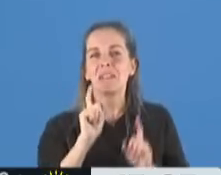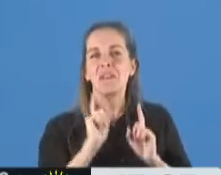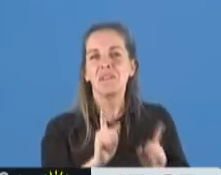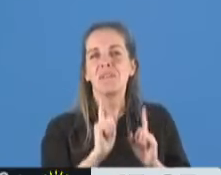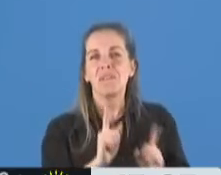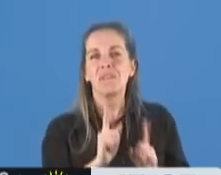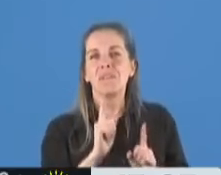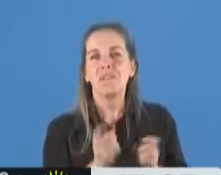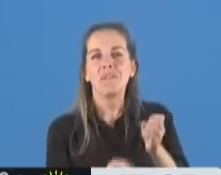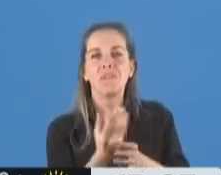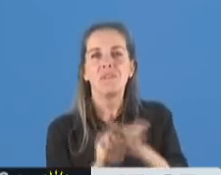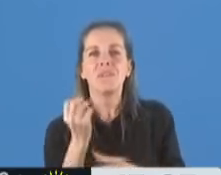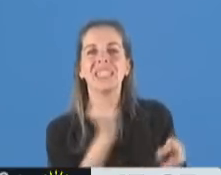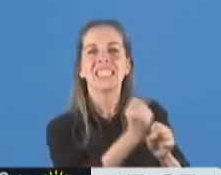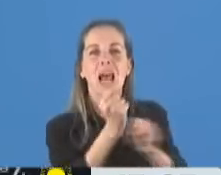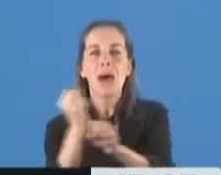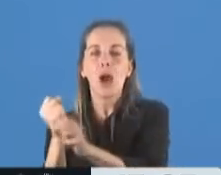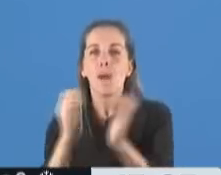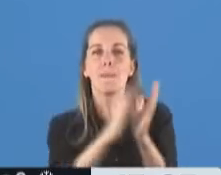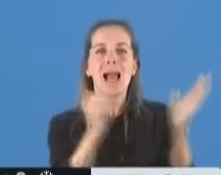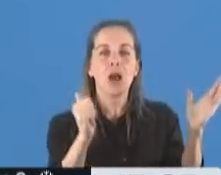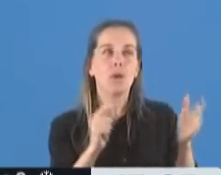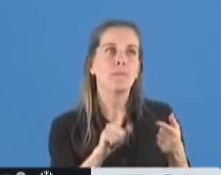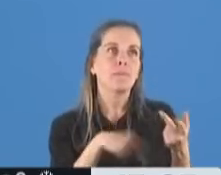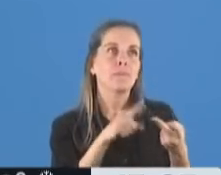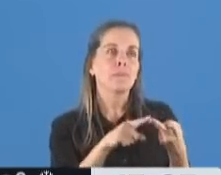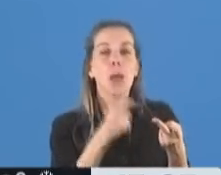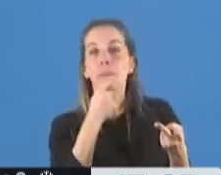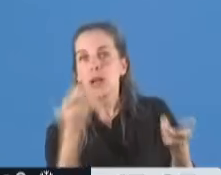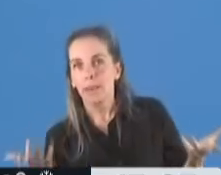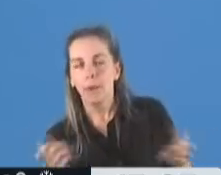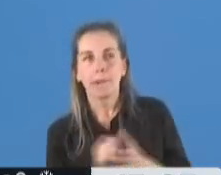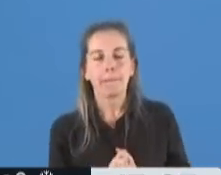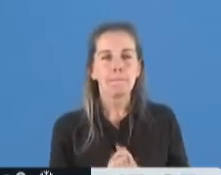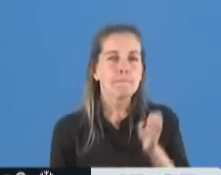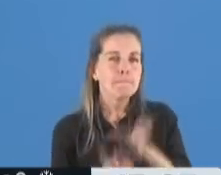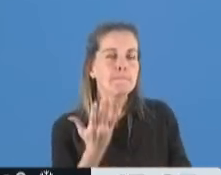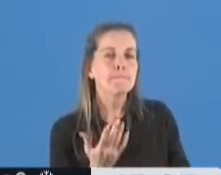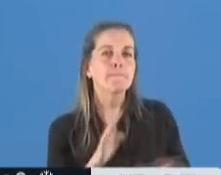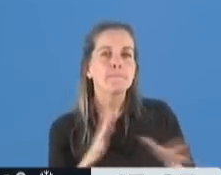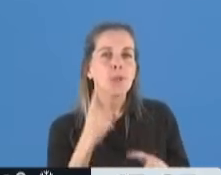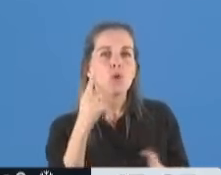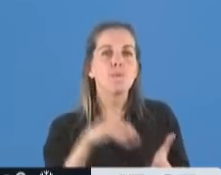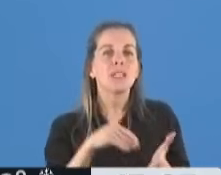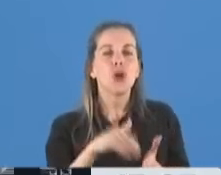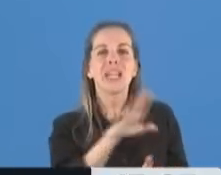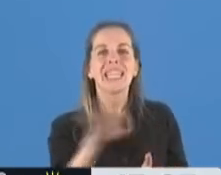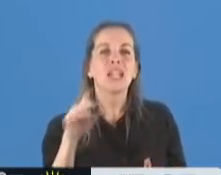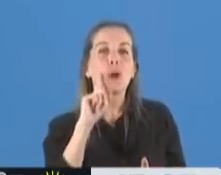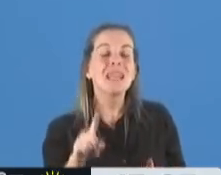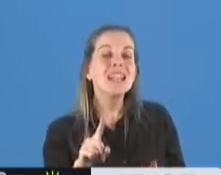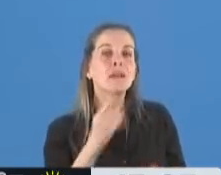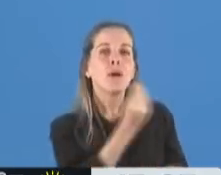creando empleo registrado. Por ejemplo, creando más de 1.100.000 puestos de trabajo.